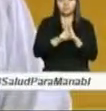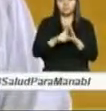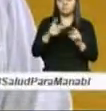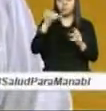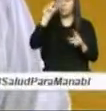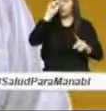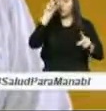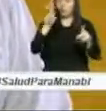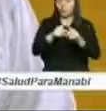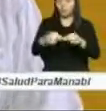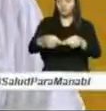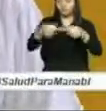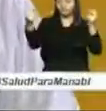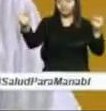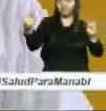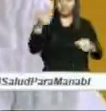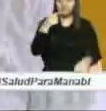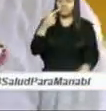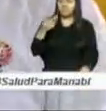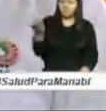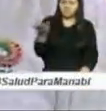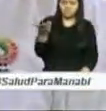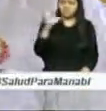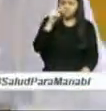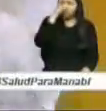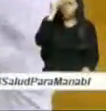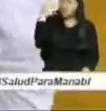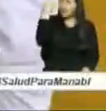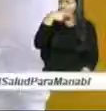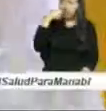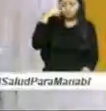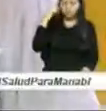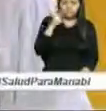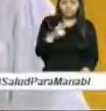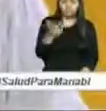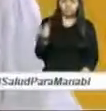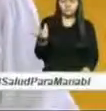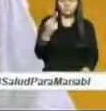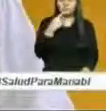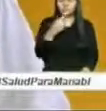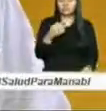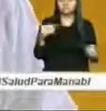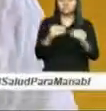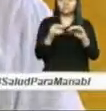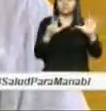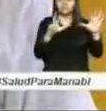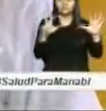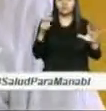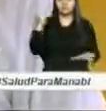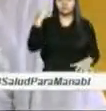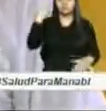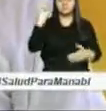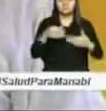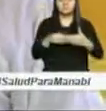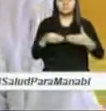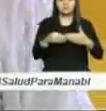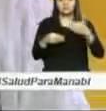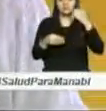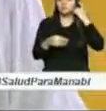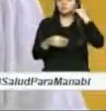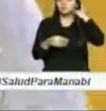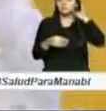ley. No hubiéramos tenido para reconstruir Manabí. No hubiéramos tenido para inyectar esos casi 800 millones de dólares a